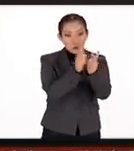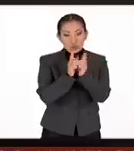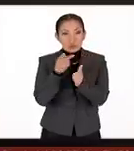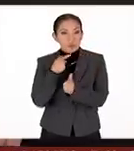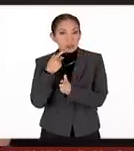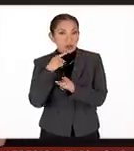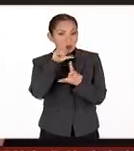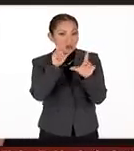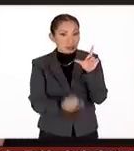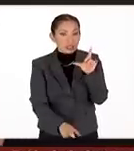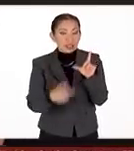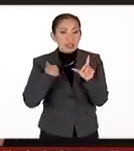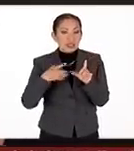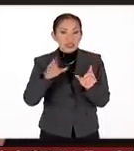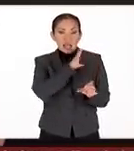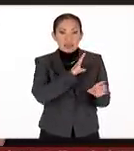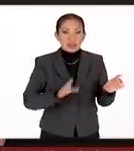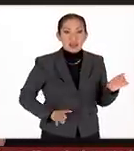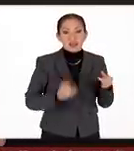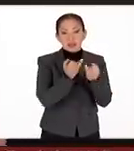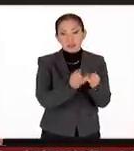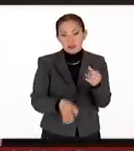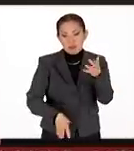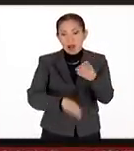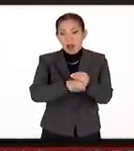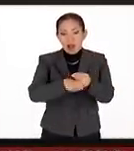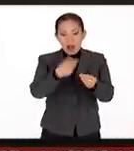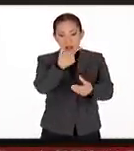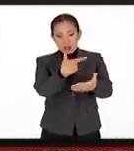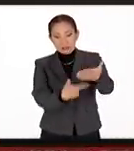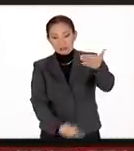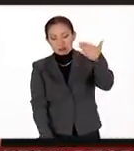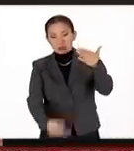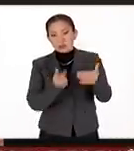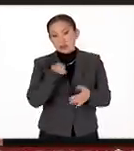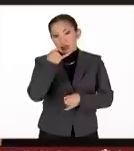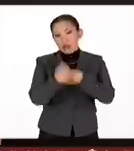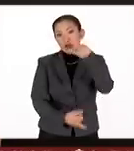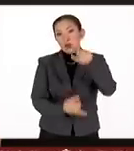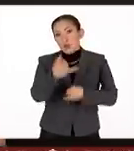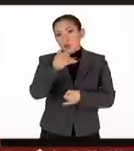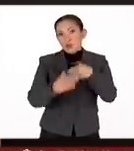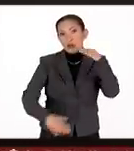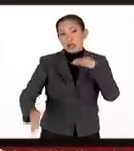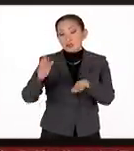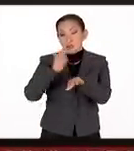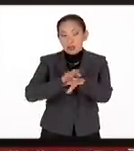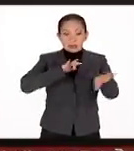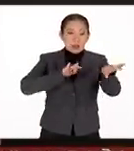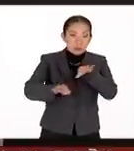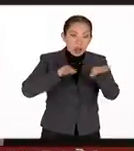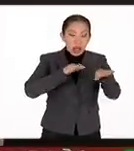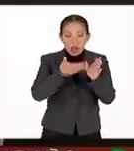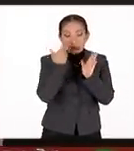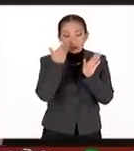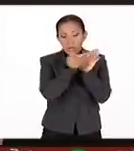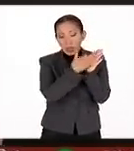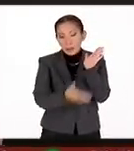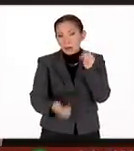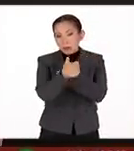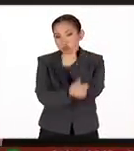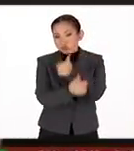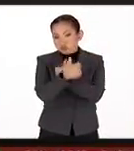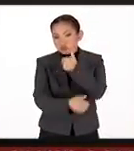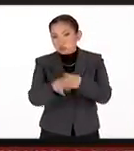nacionales y la figura de candidatos independientes lo cual hace previsible que el tribunal tenga una mayor carga de actividades a lo largo de esta de este